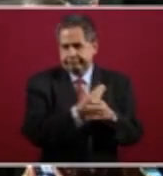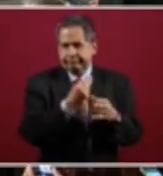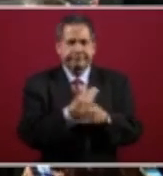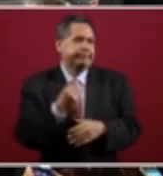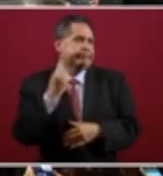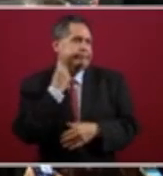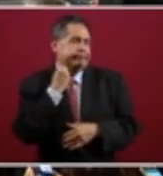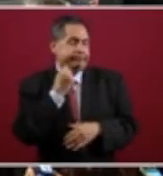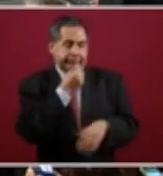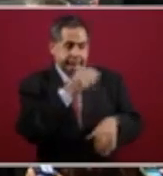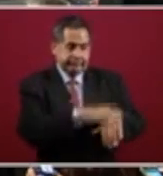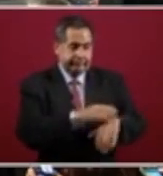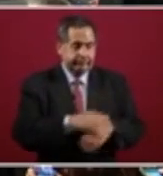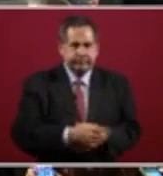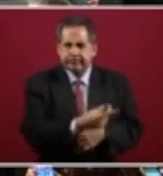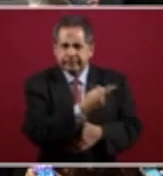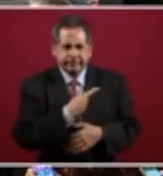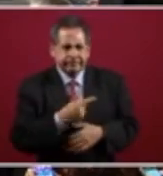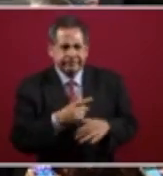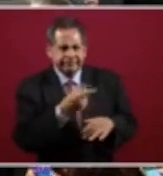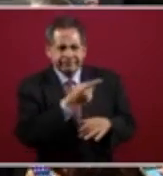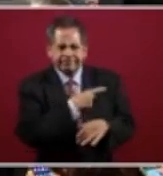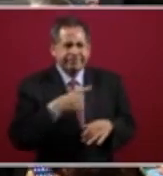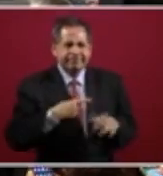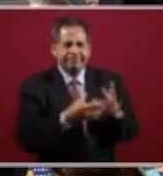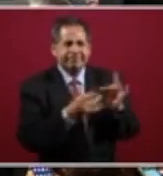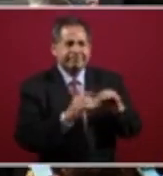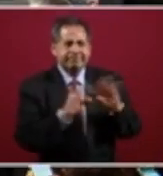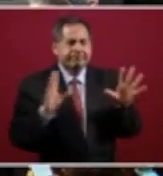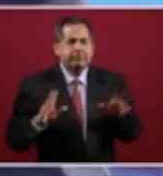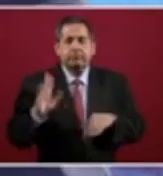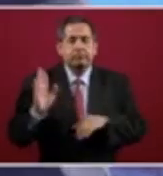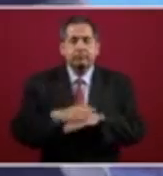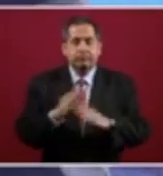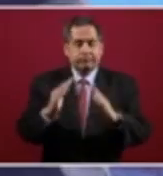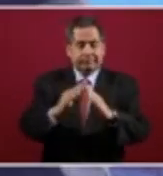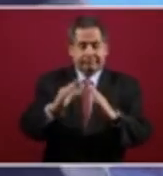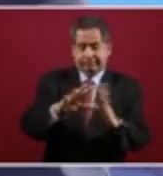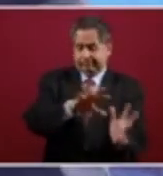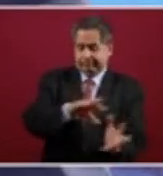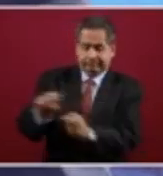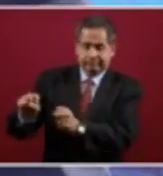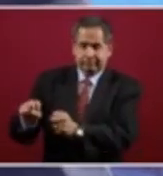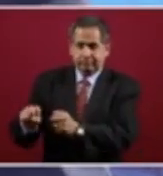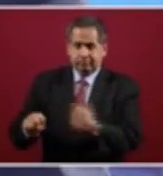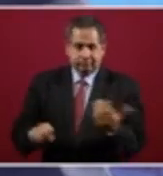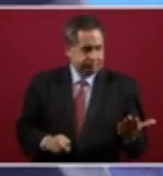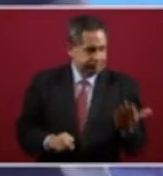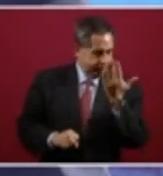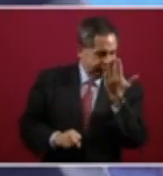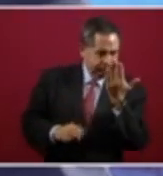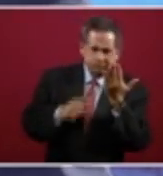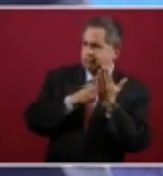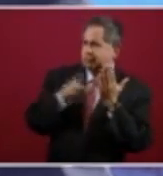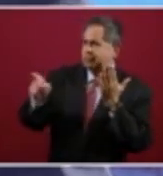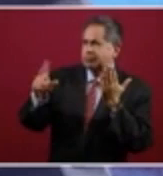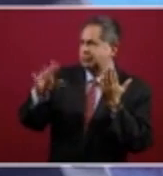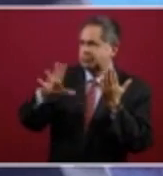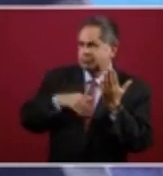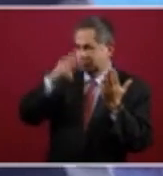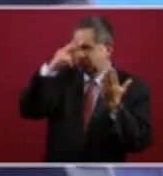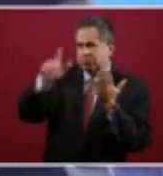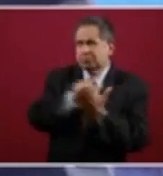se les dice, por favor, aclaren porque el confiscamiento o lo que ustedes están solicitando no existe en México, aclaren ese